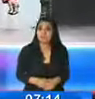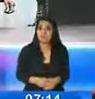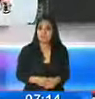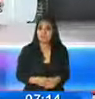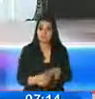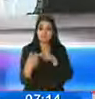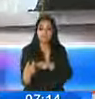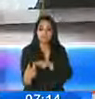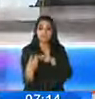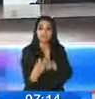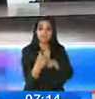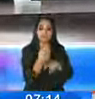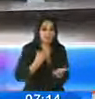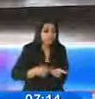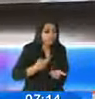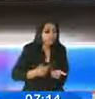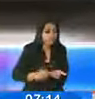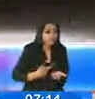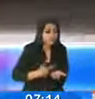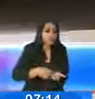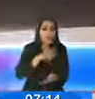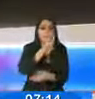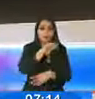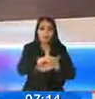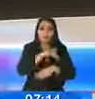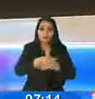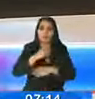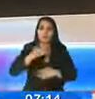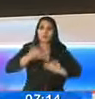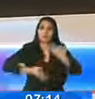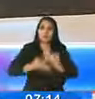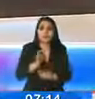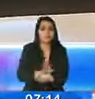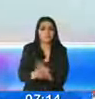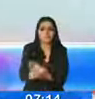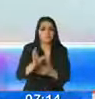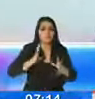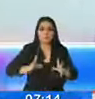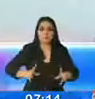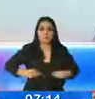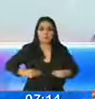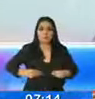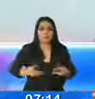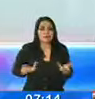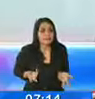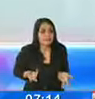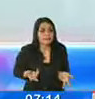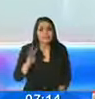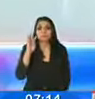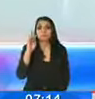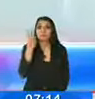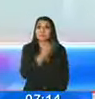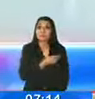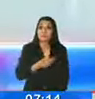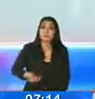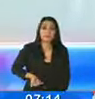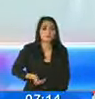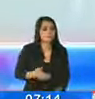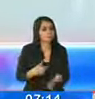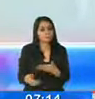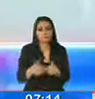deliberación, pasadas las 16 horas, se conoció que los jueces negaron el pedido. Como consecuencia, el vicepresidente continuará